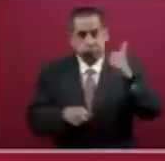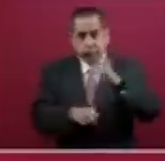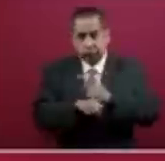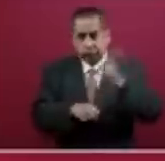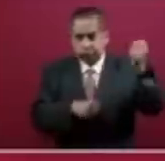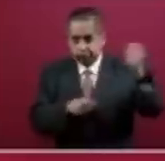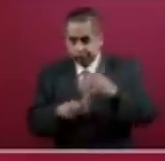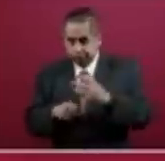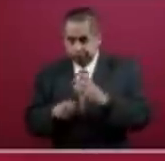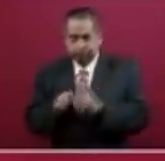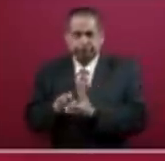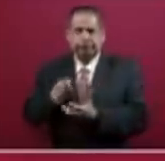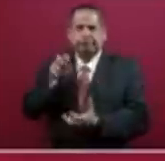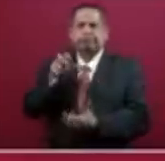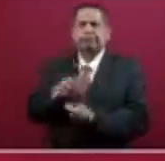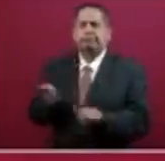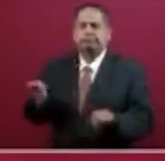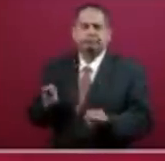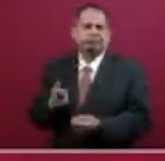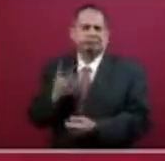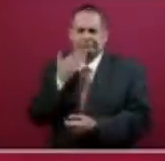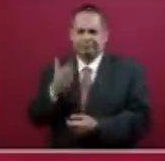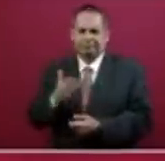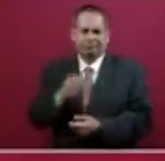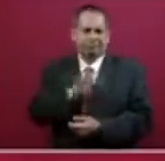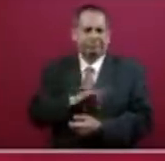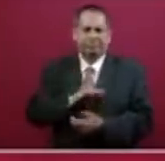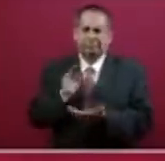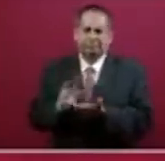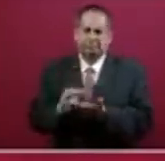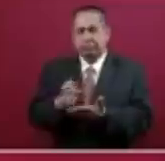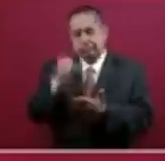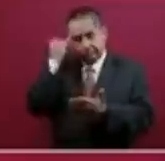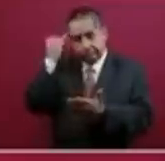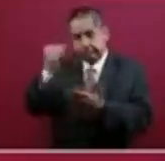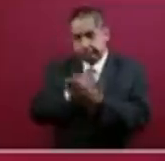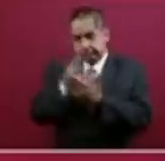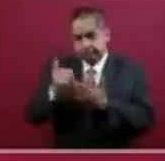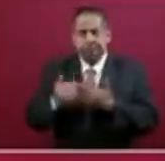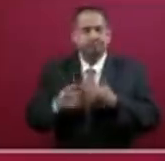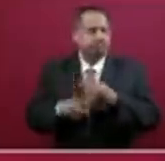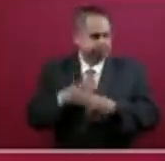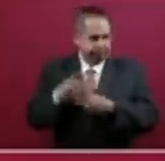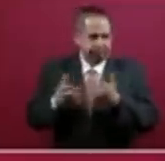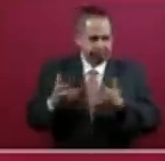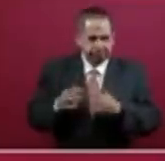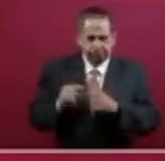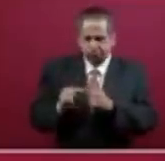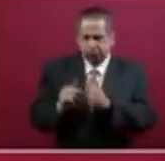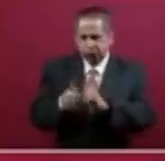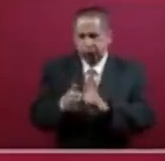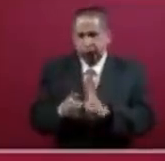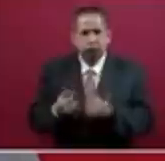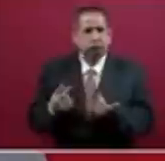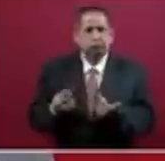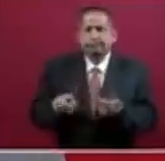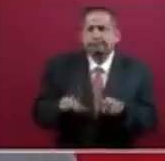remesas. Esa es la idea, es un proyecto que se va a dar a la